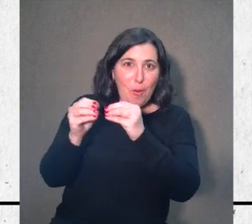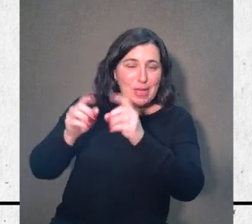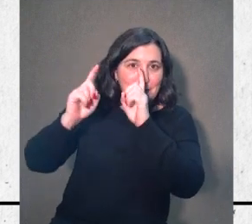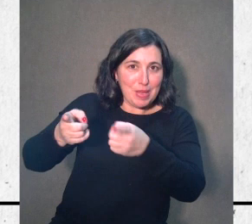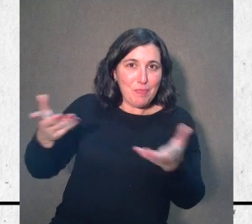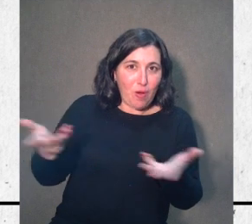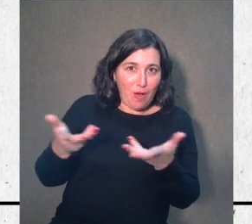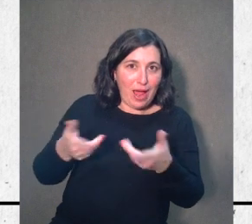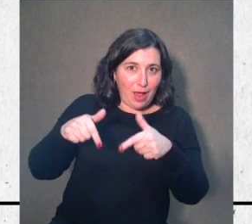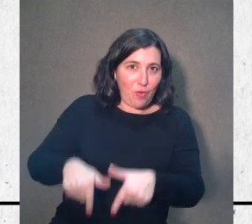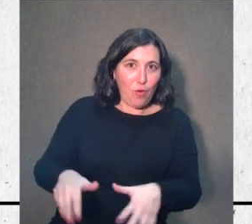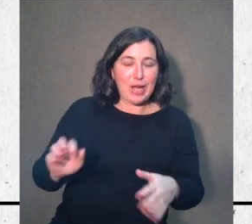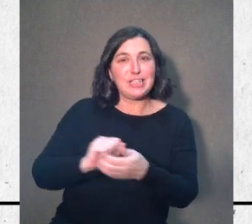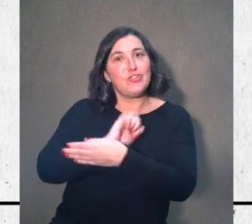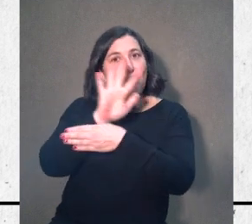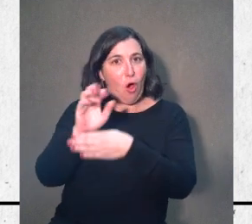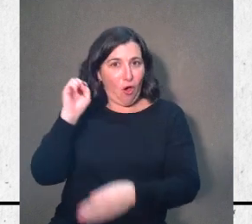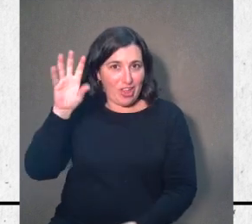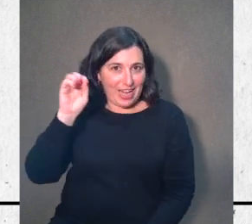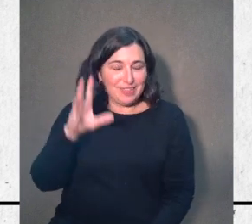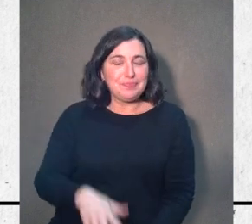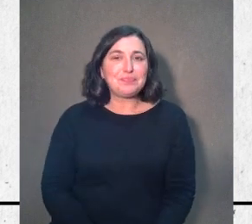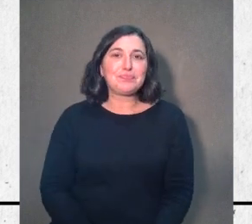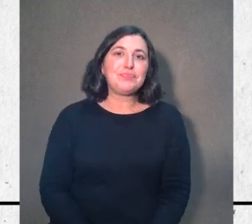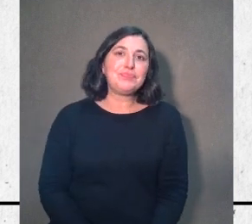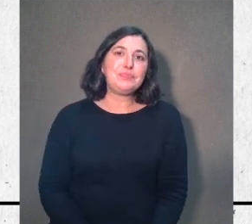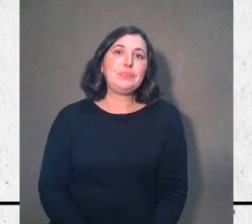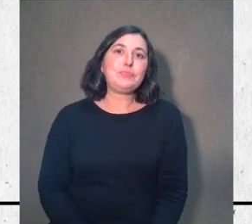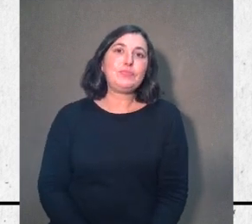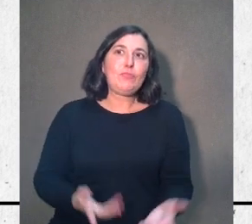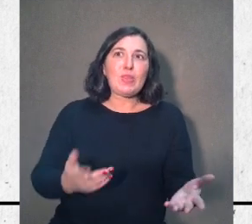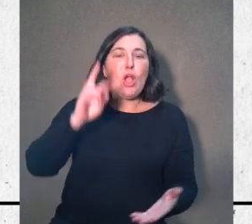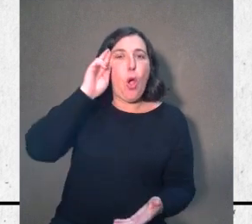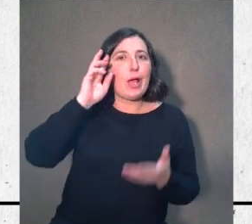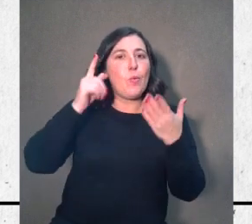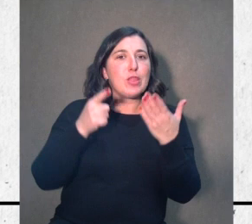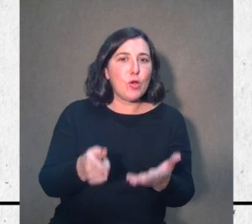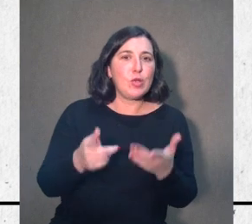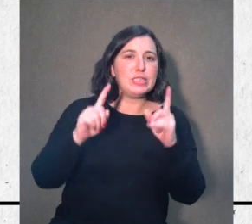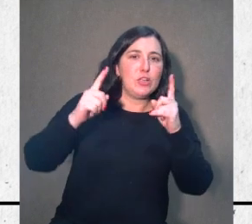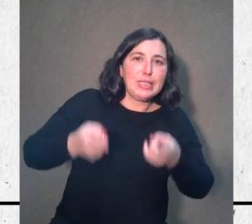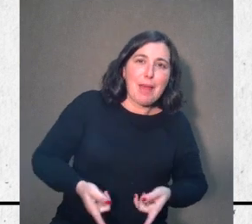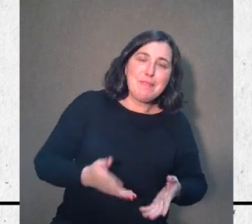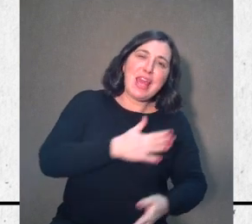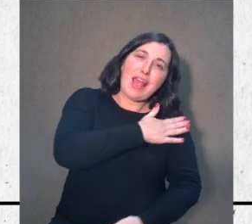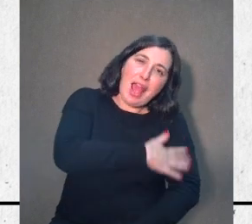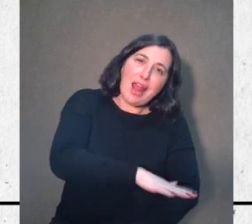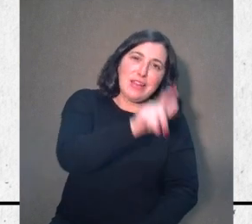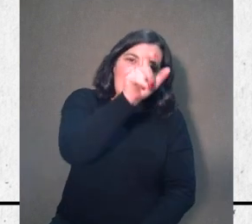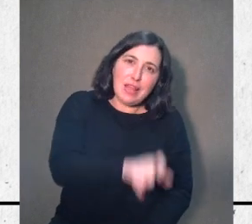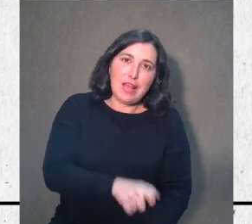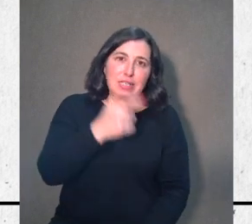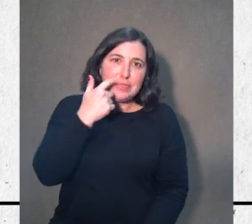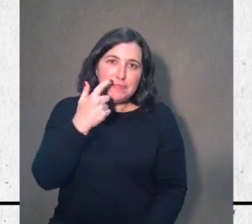y y recuerdo eso de él también, o sea, la calidez, la bienvenida siempre,